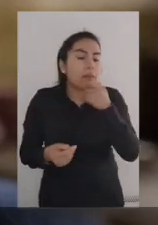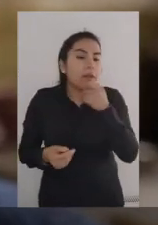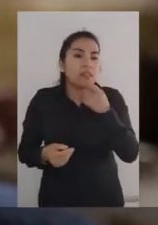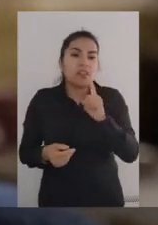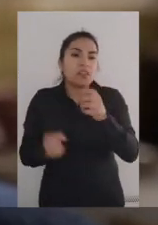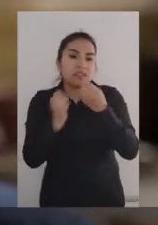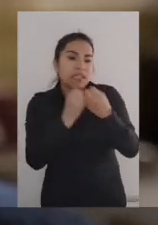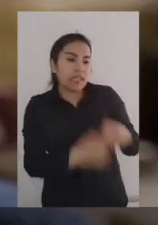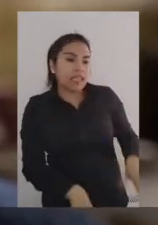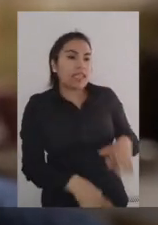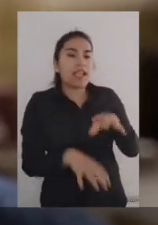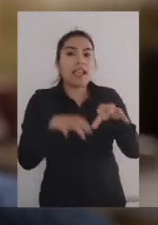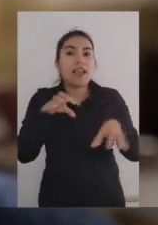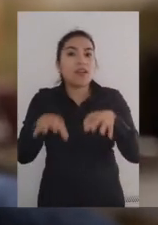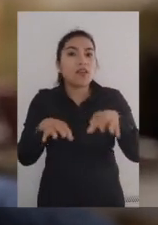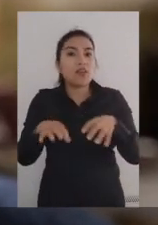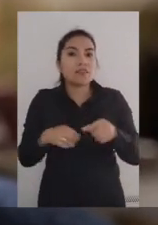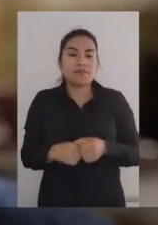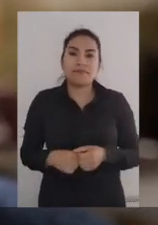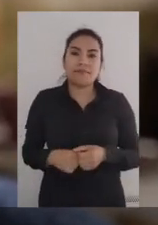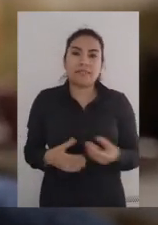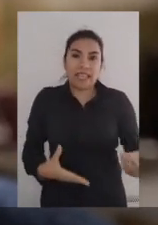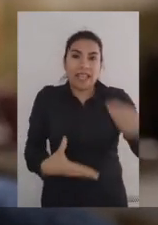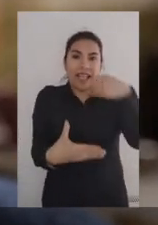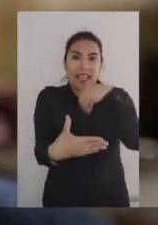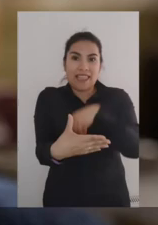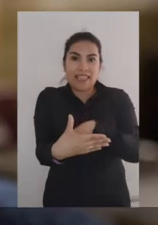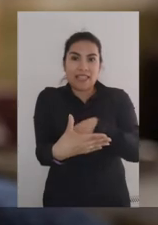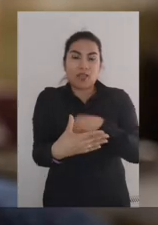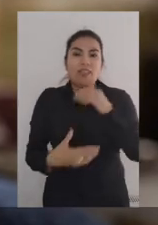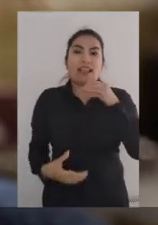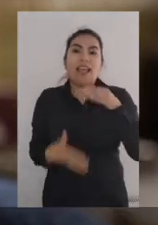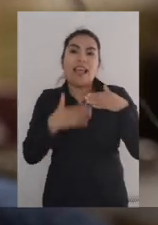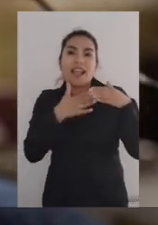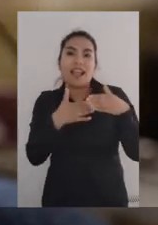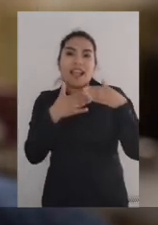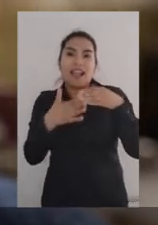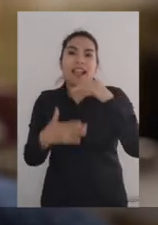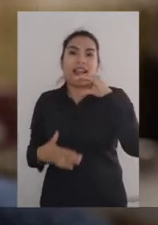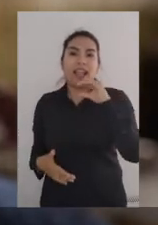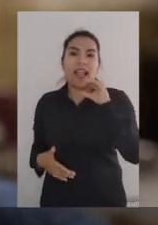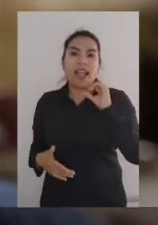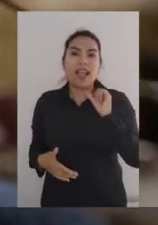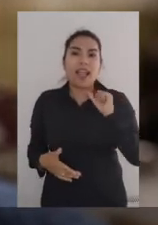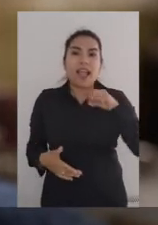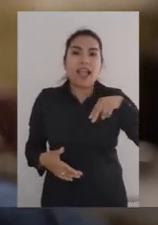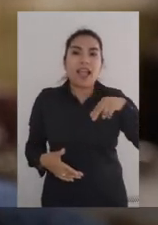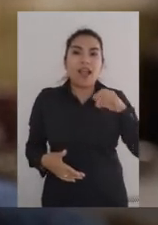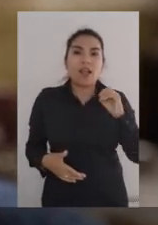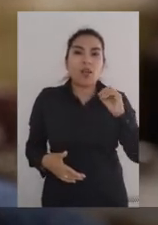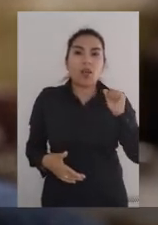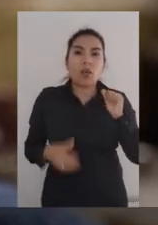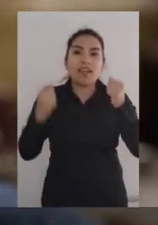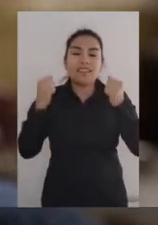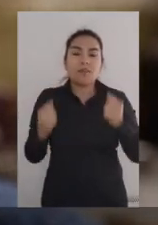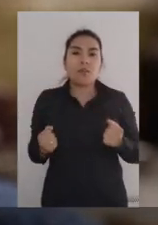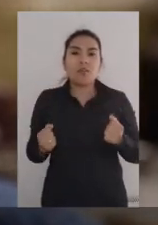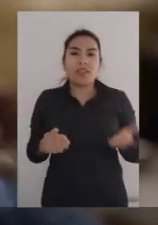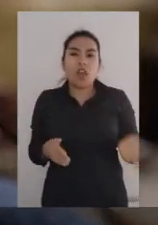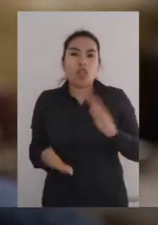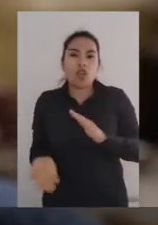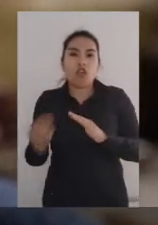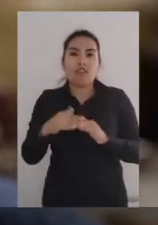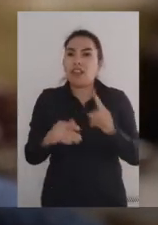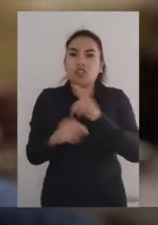cosas no me tiene adentro de la canoa qué sé yo se podía comprar y no se caía